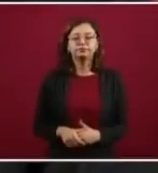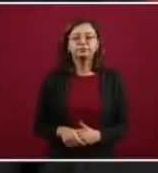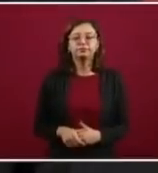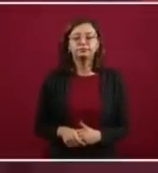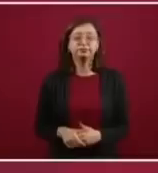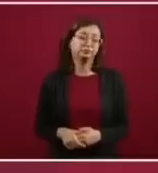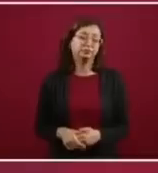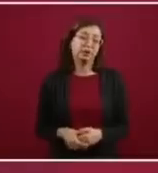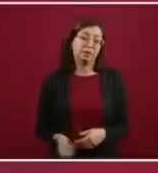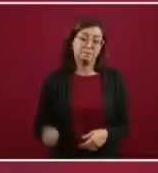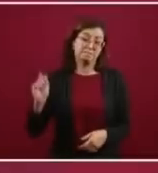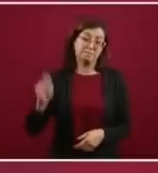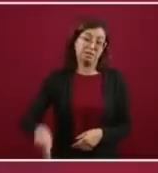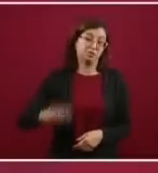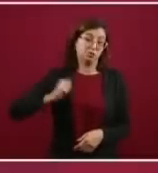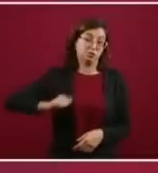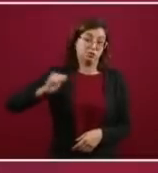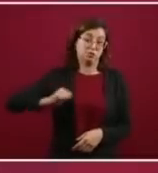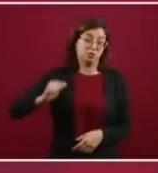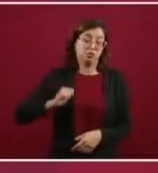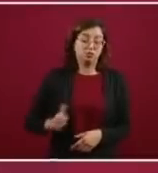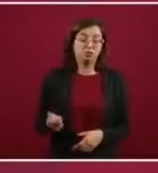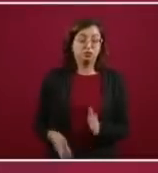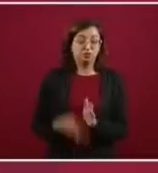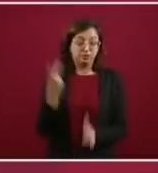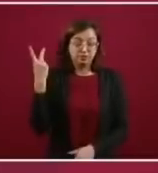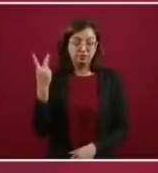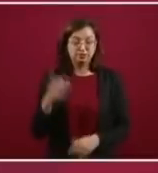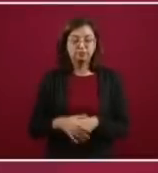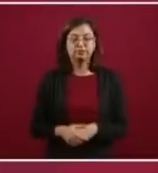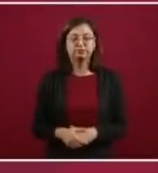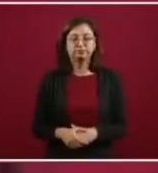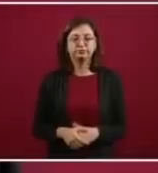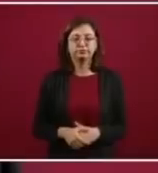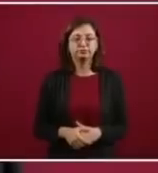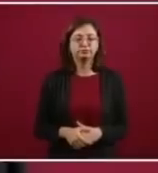a lo de antes. Entonces,